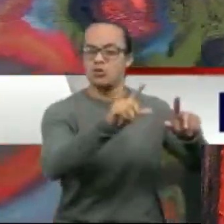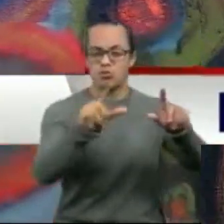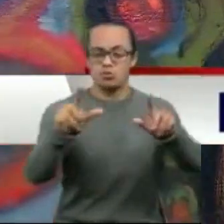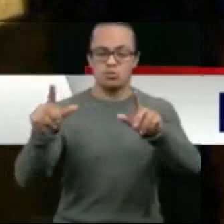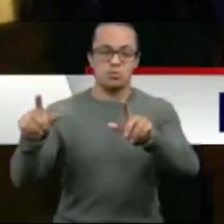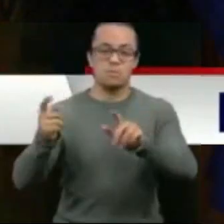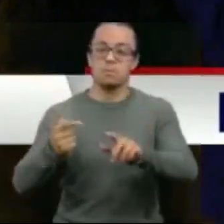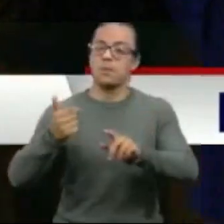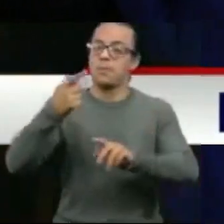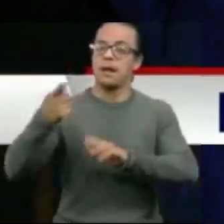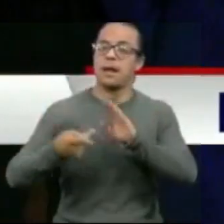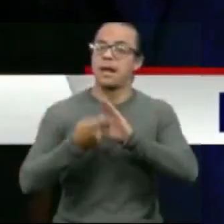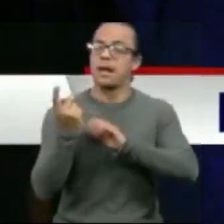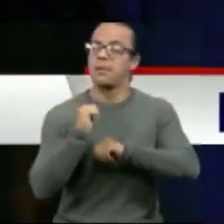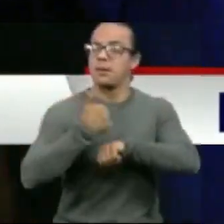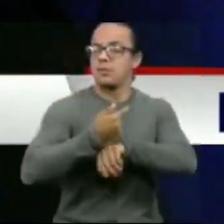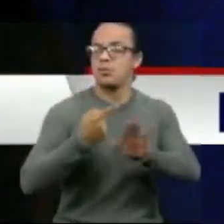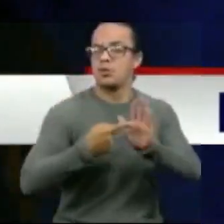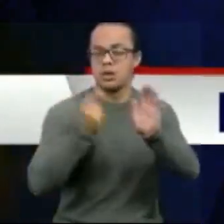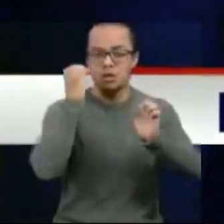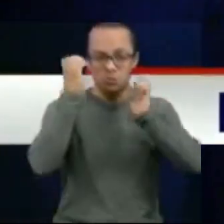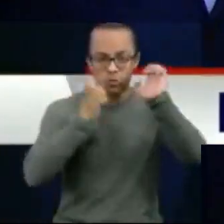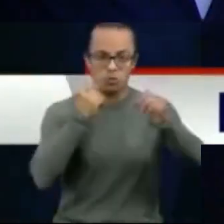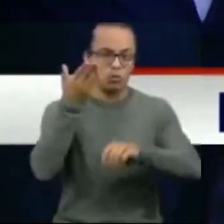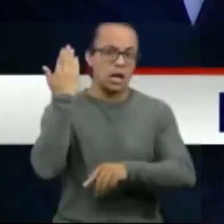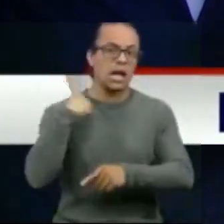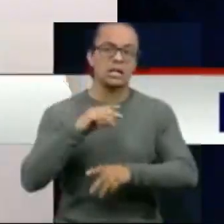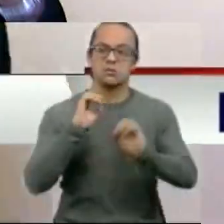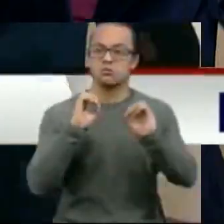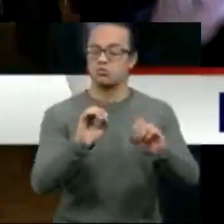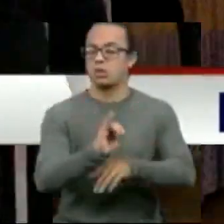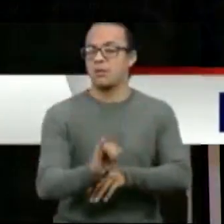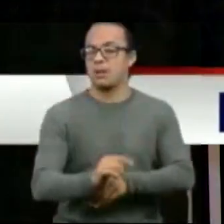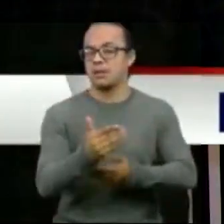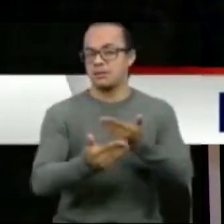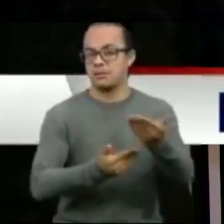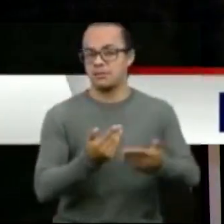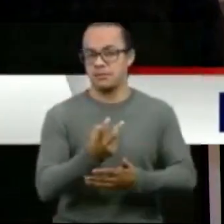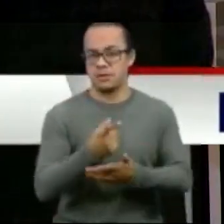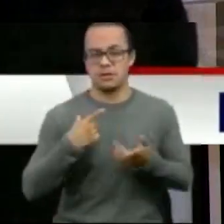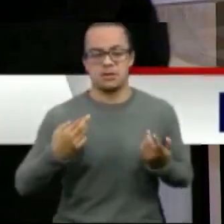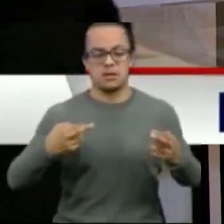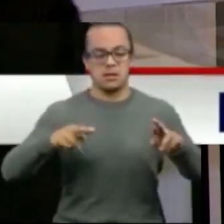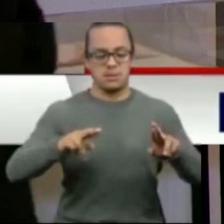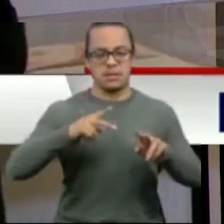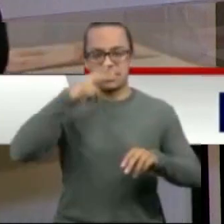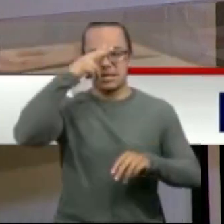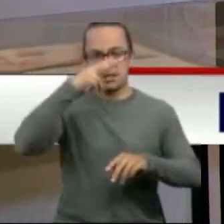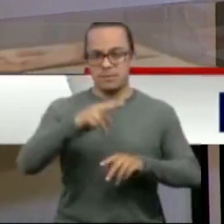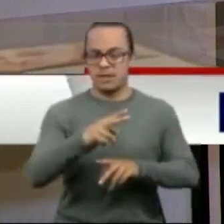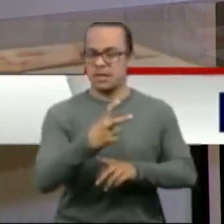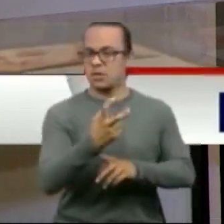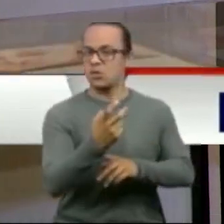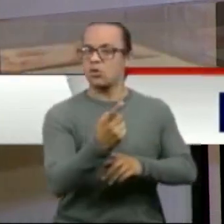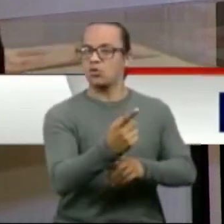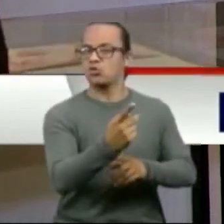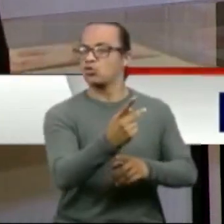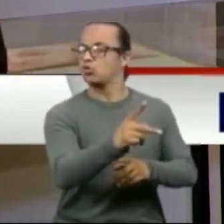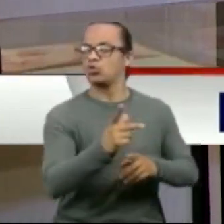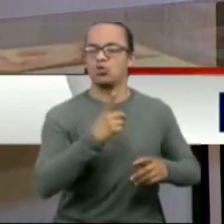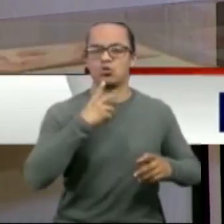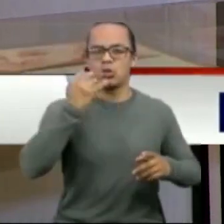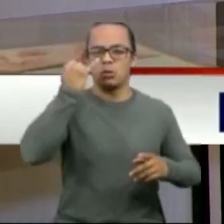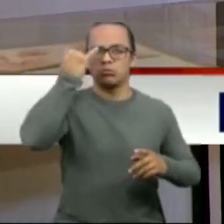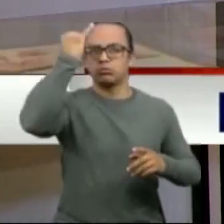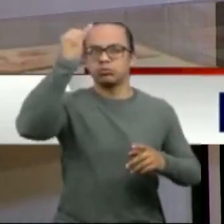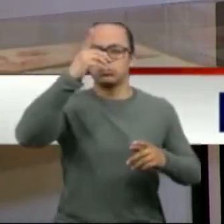todas ellas en este recinto de arte y cultura. La mexicanidad fue realmente el núcleo de